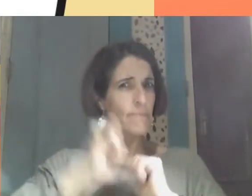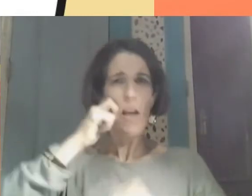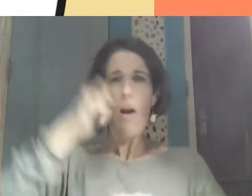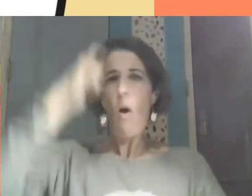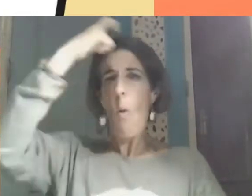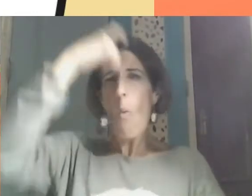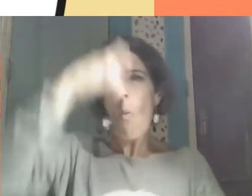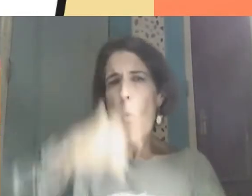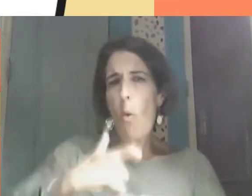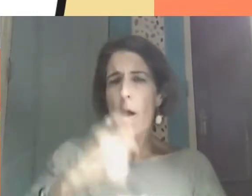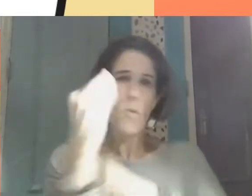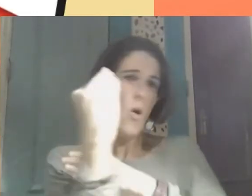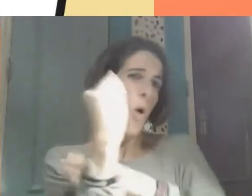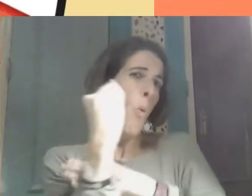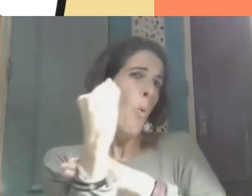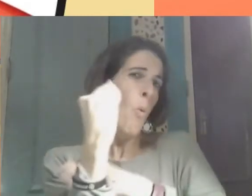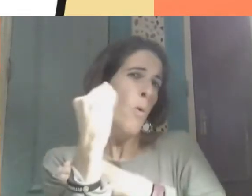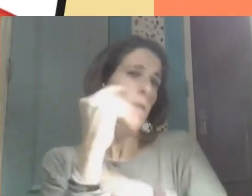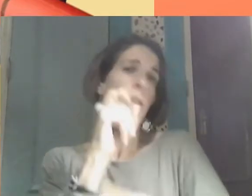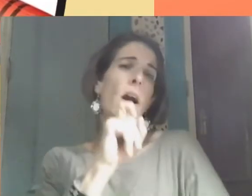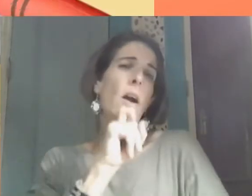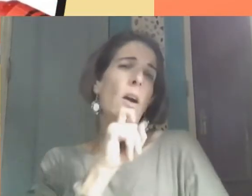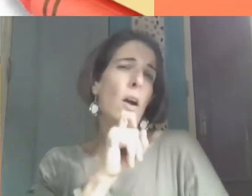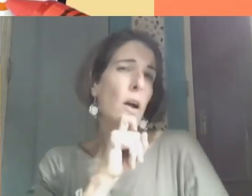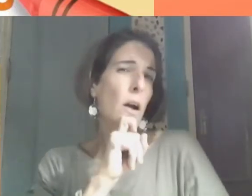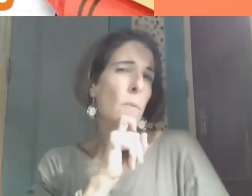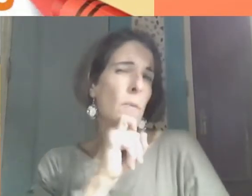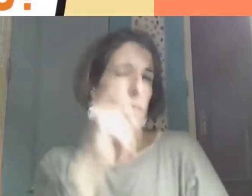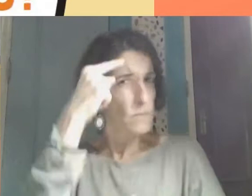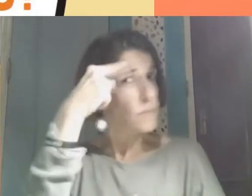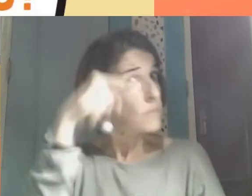y sabéis cómo cuidarlo